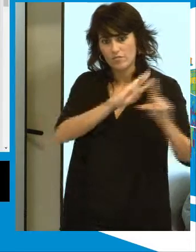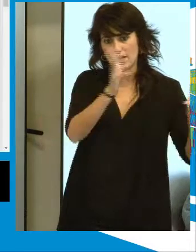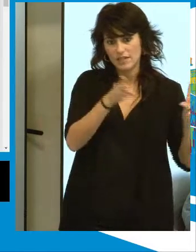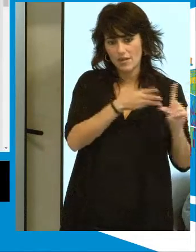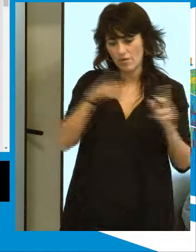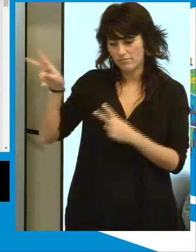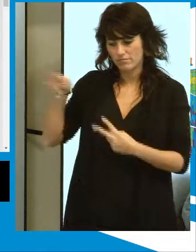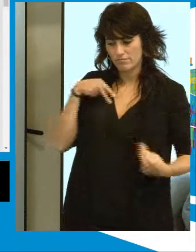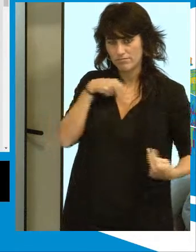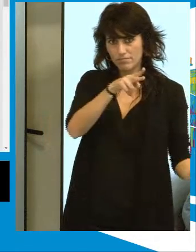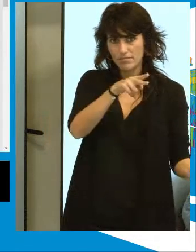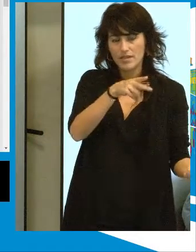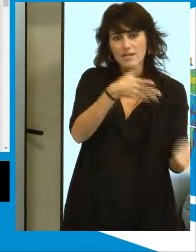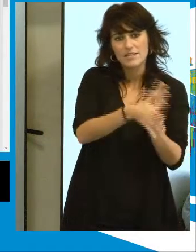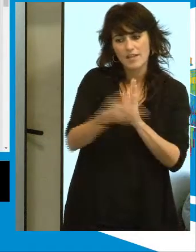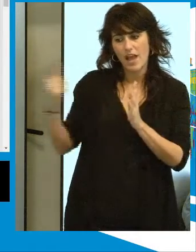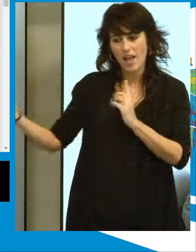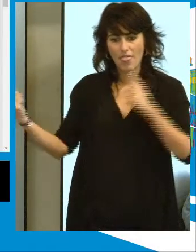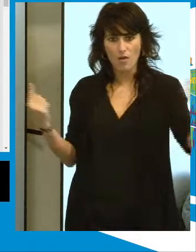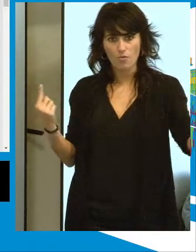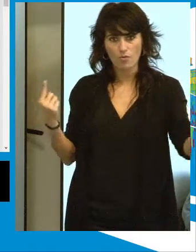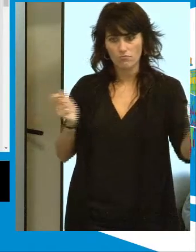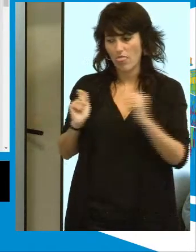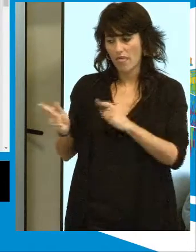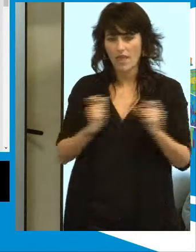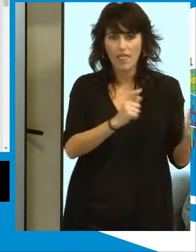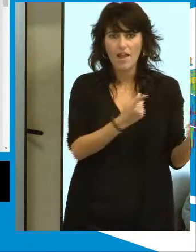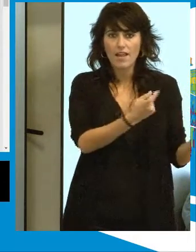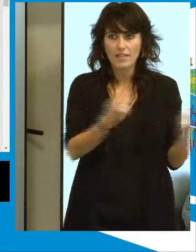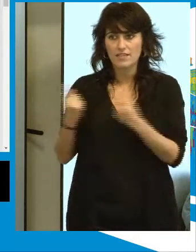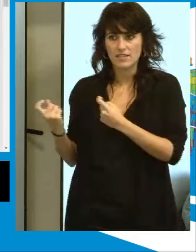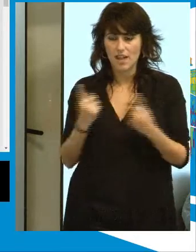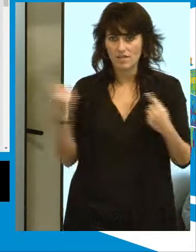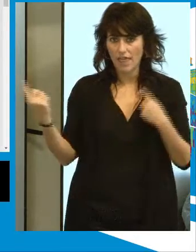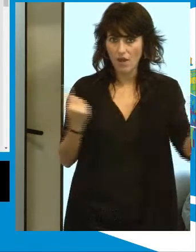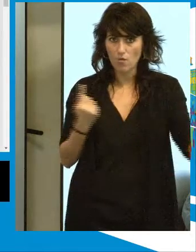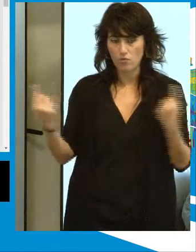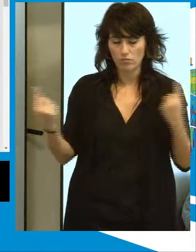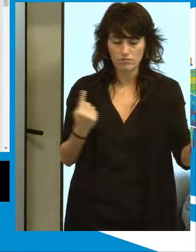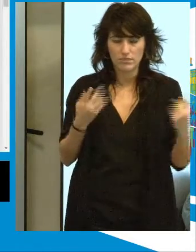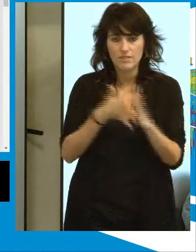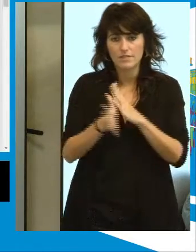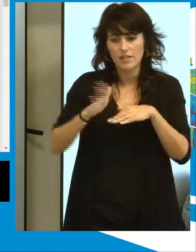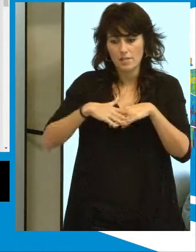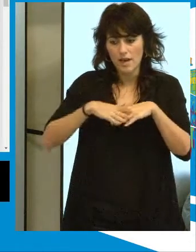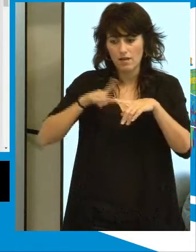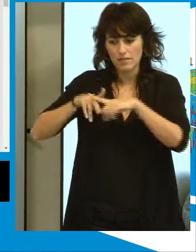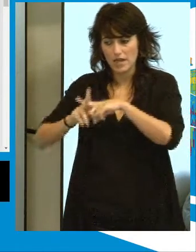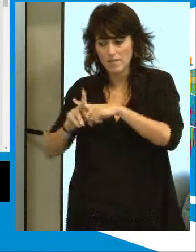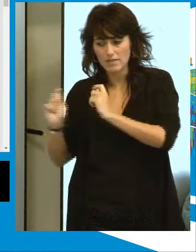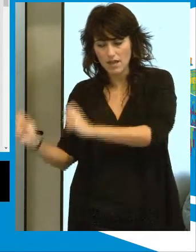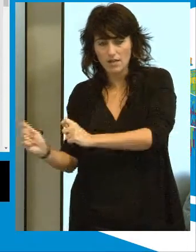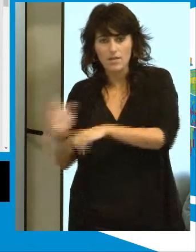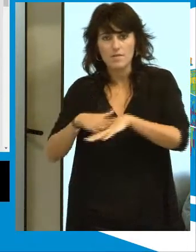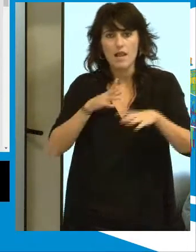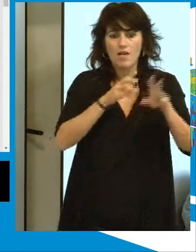la web, y a cada uno, de alguna manera, le da lo que necesita, ¿no? A la persona la herramienta y luego para funcionar bien las ayudas técnicas,